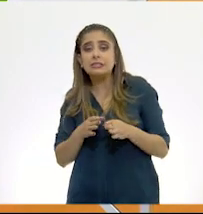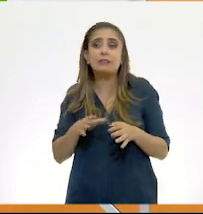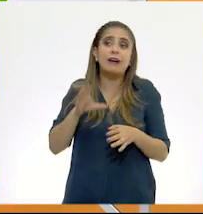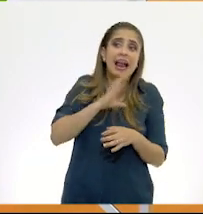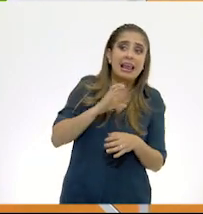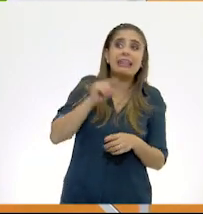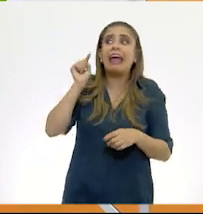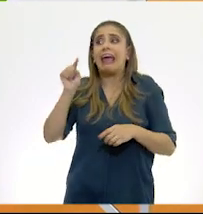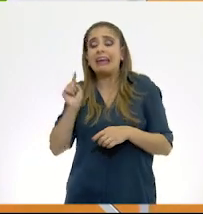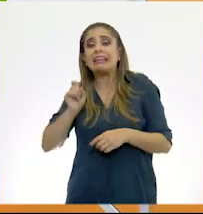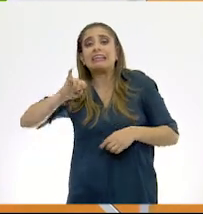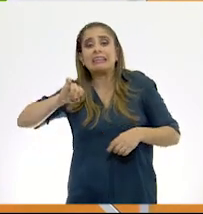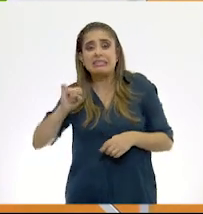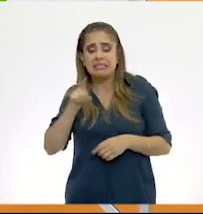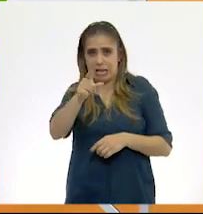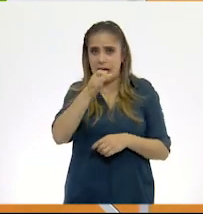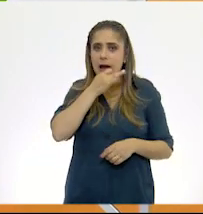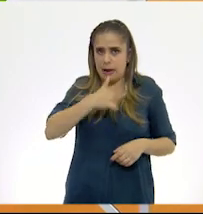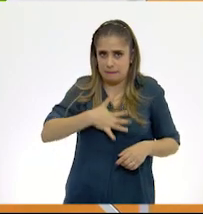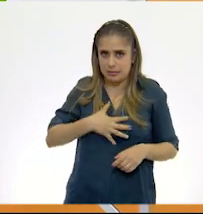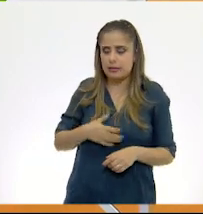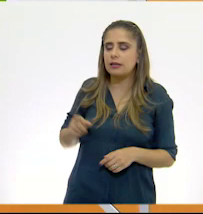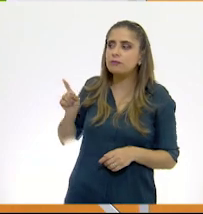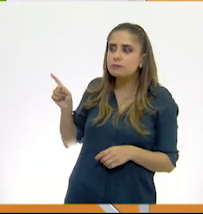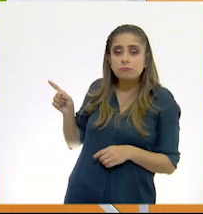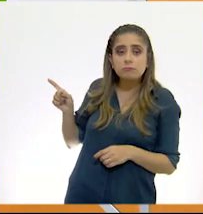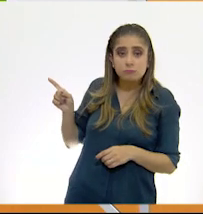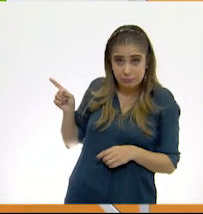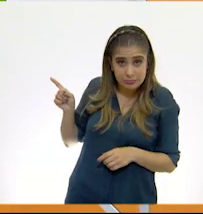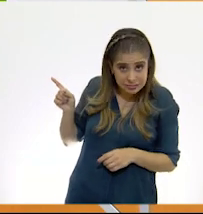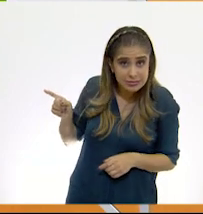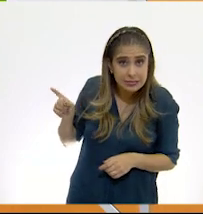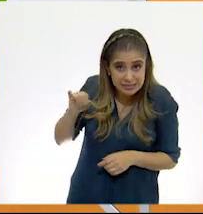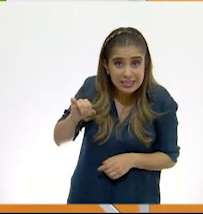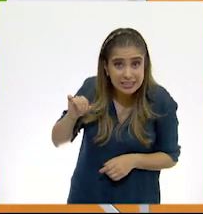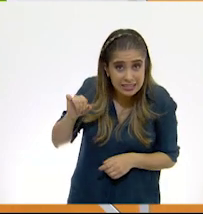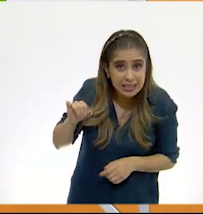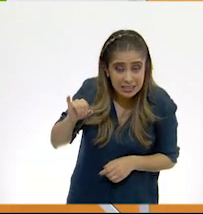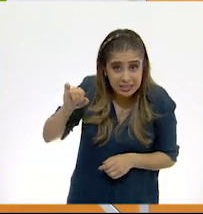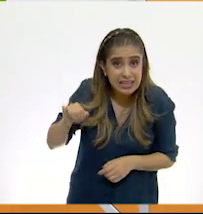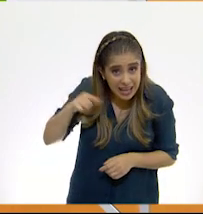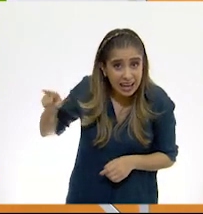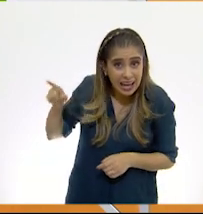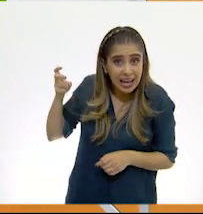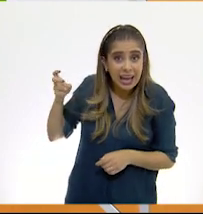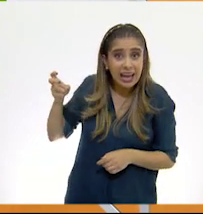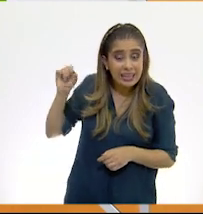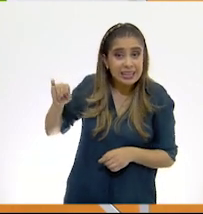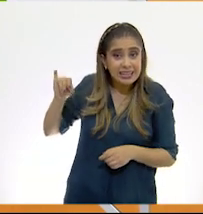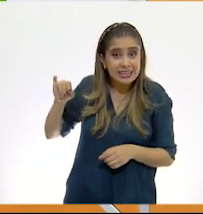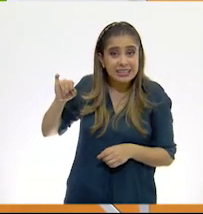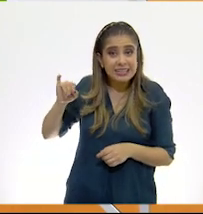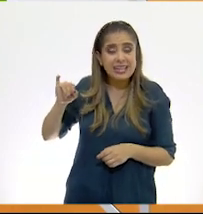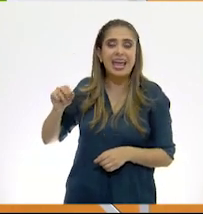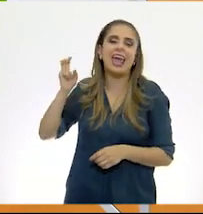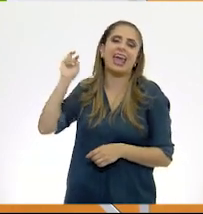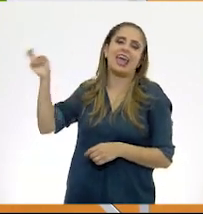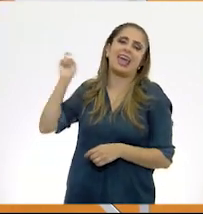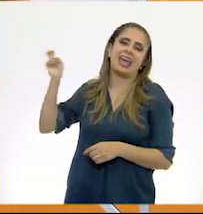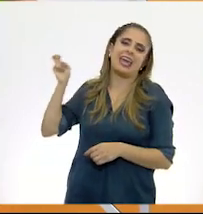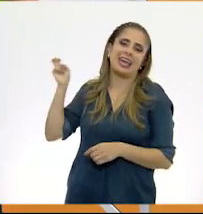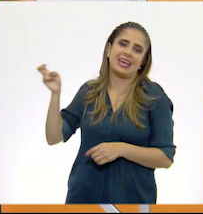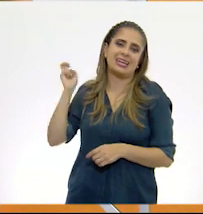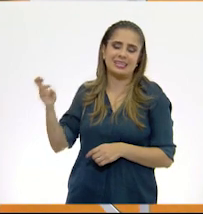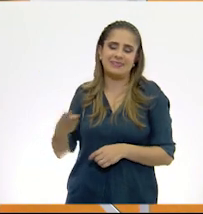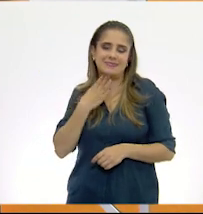yo escucho. A ver, ajá, ajá. ¿Caliente? ¿Caliente? ¿Me quemo, me quemo, me quemo, me quemo? Aquí está, a